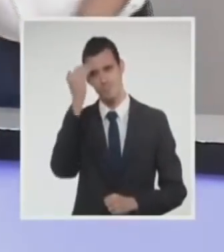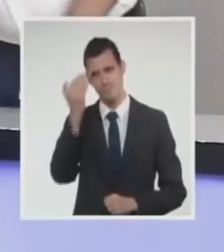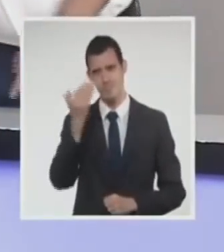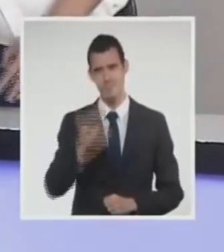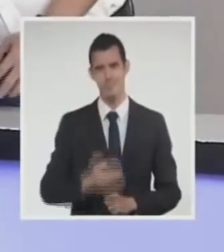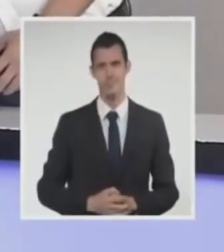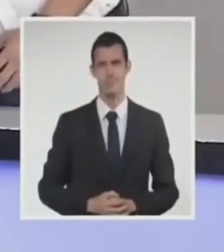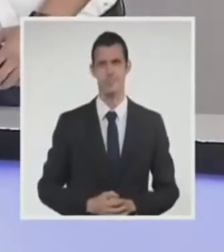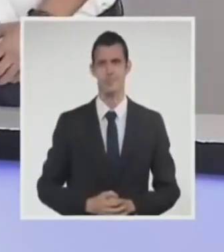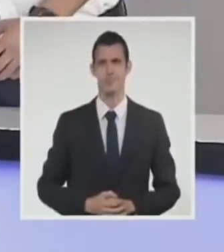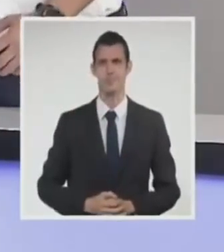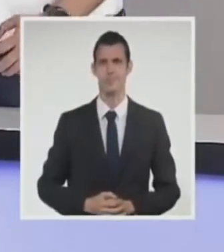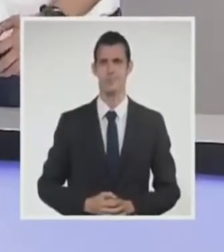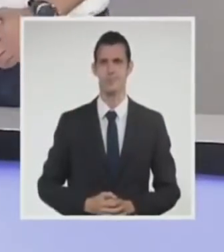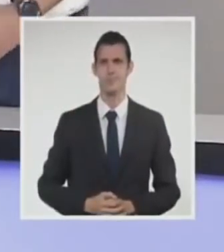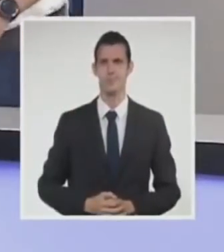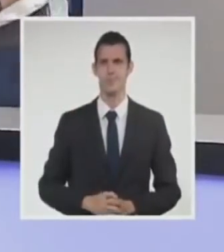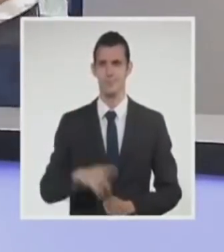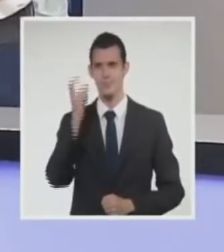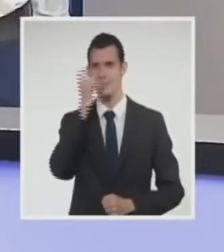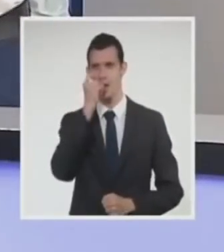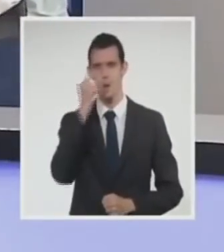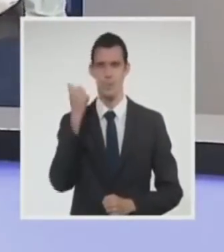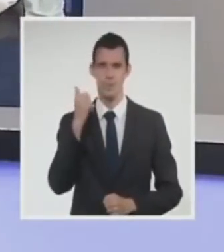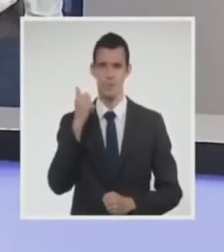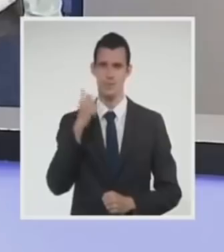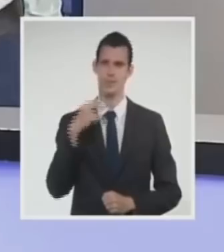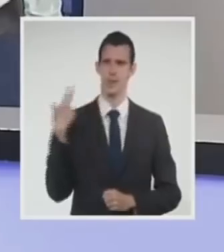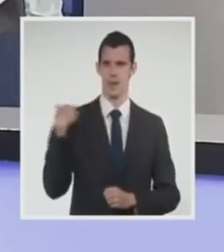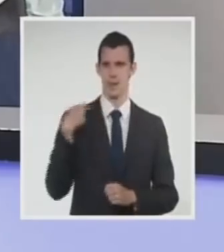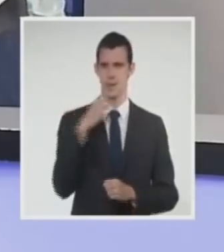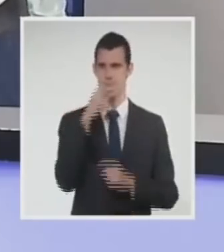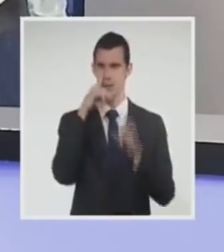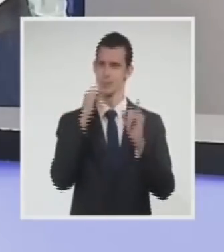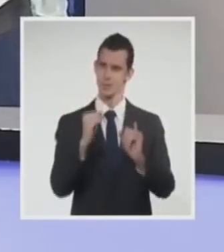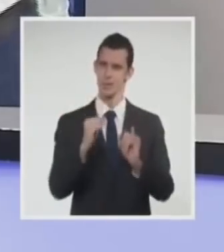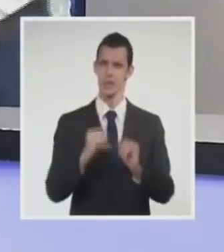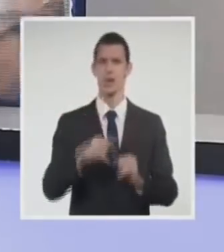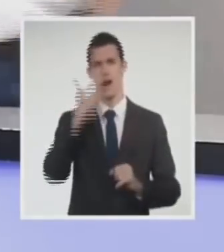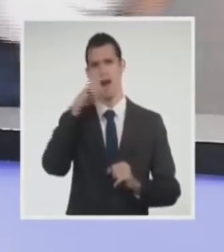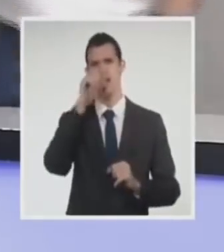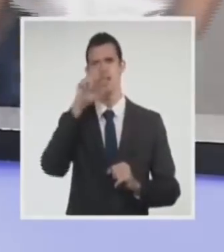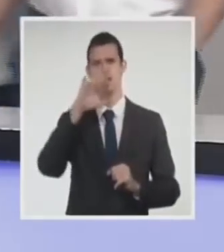Muchas gracias. También nuestro director general, Adrián Fonseca.